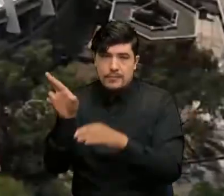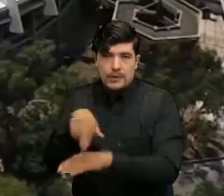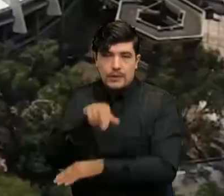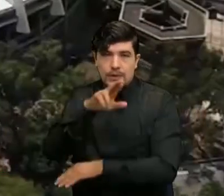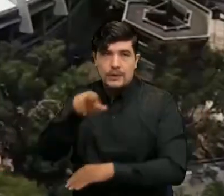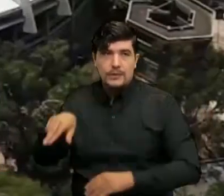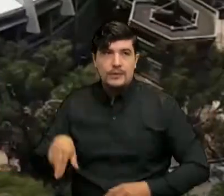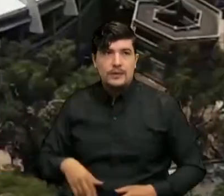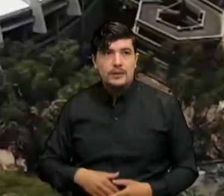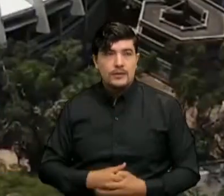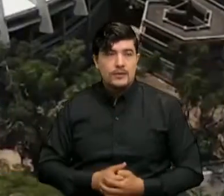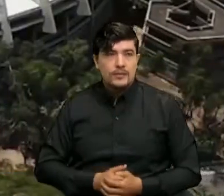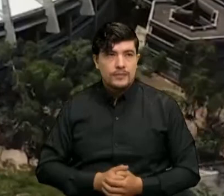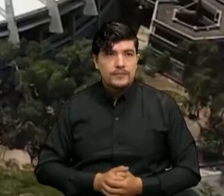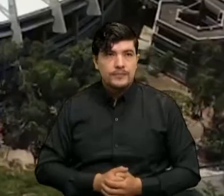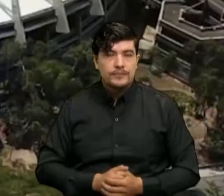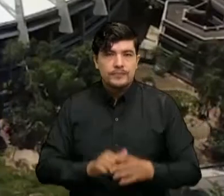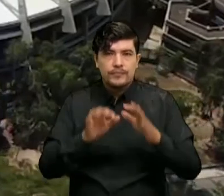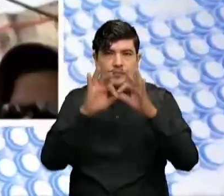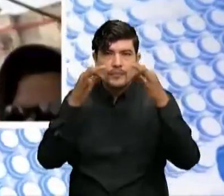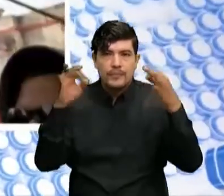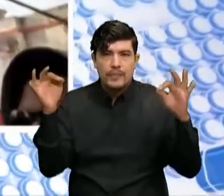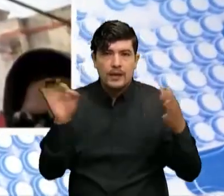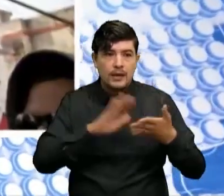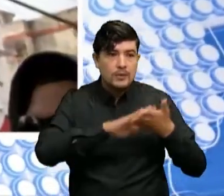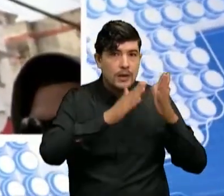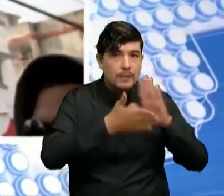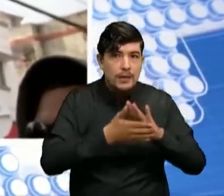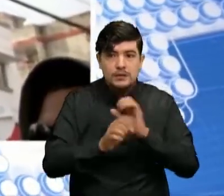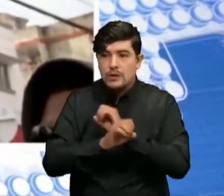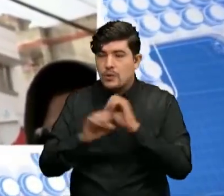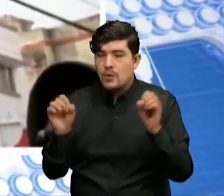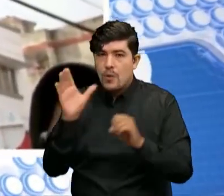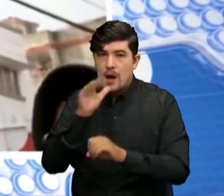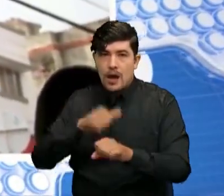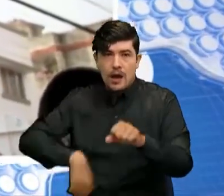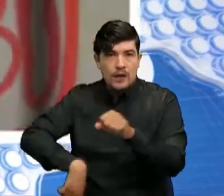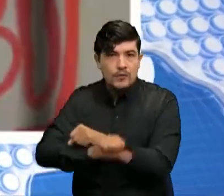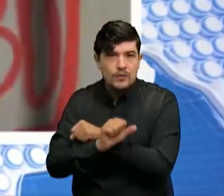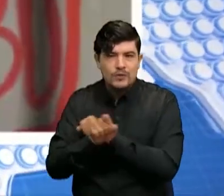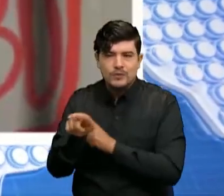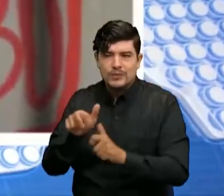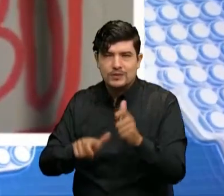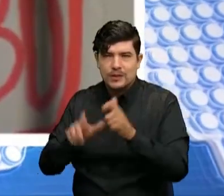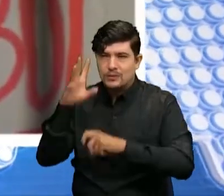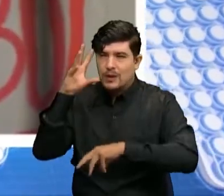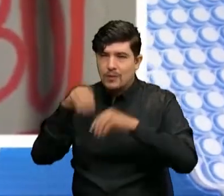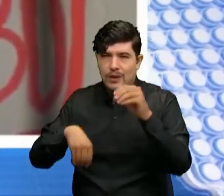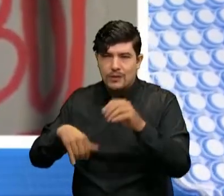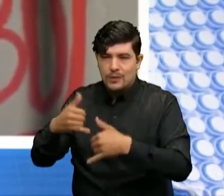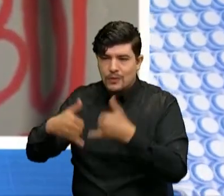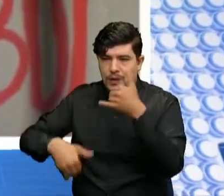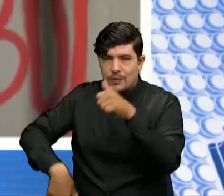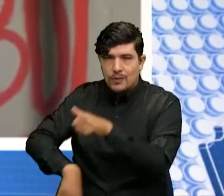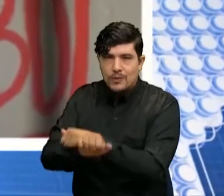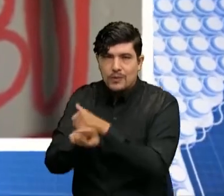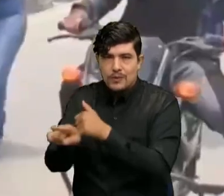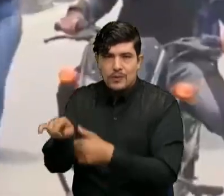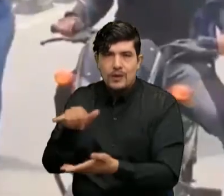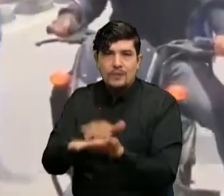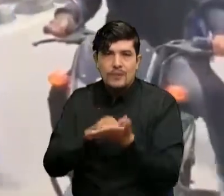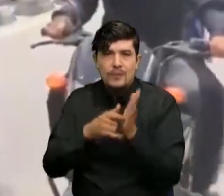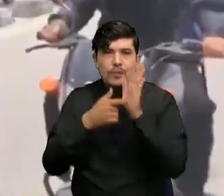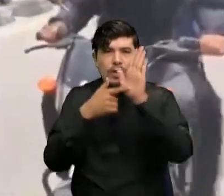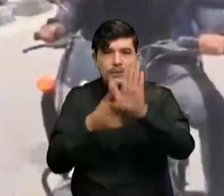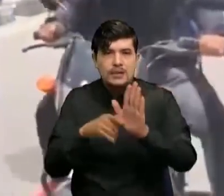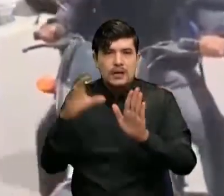Metropolitano Roberto Meléndez. Con el lema "Si no hay paz, no hay fútbol", quienes se oponen a la realización del partido pretenden visibilizar la situación de